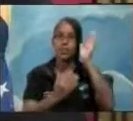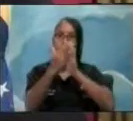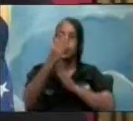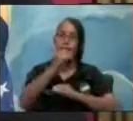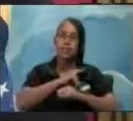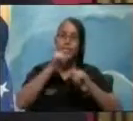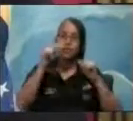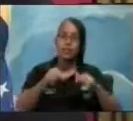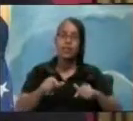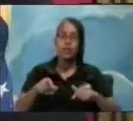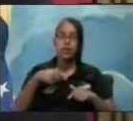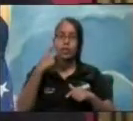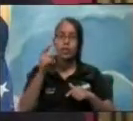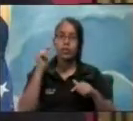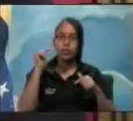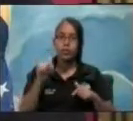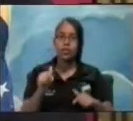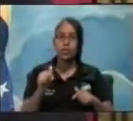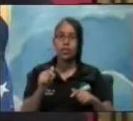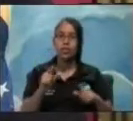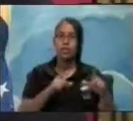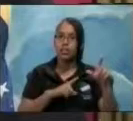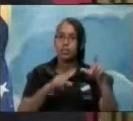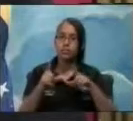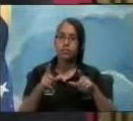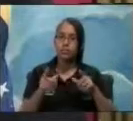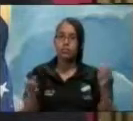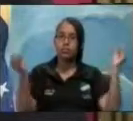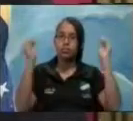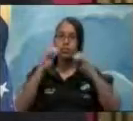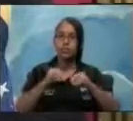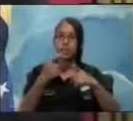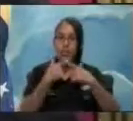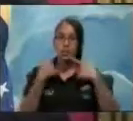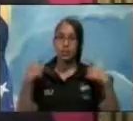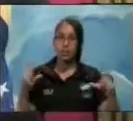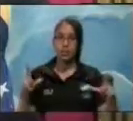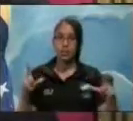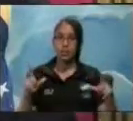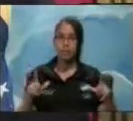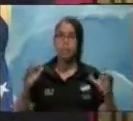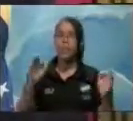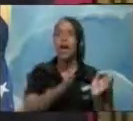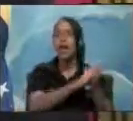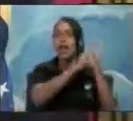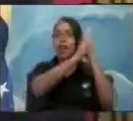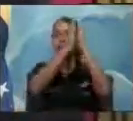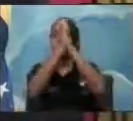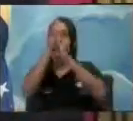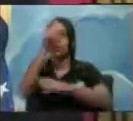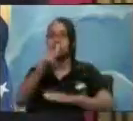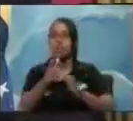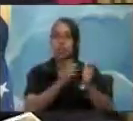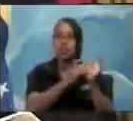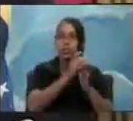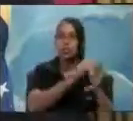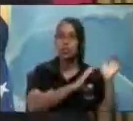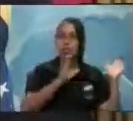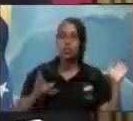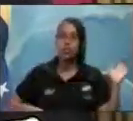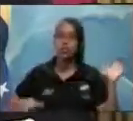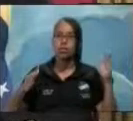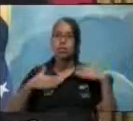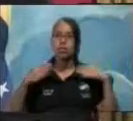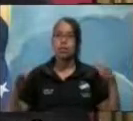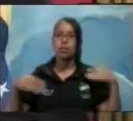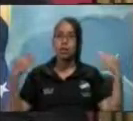Pilato, cuando éste había resuelto ponerle en libertad. Alabado sea Jesucristo, me gozo con Dios,